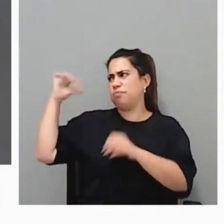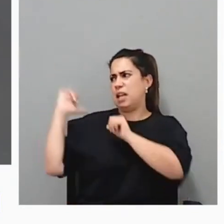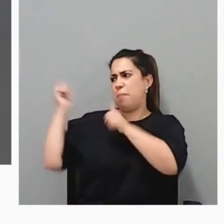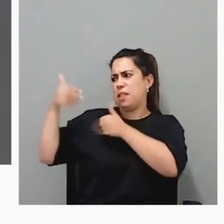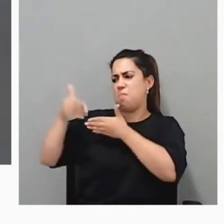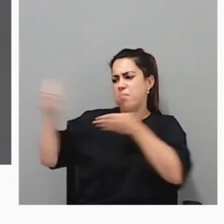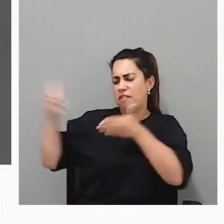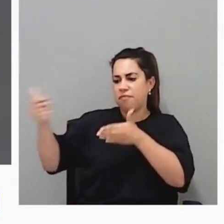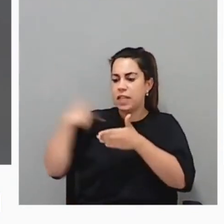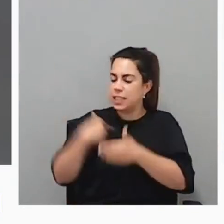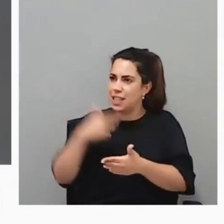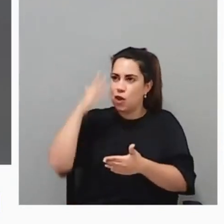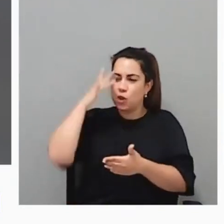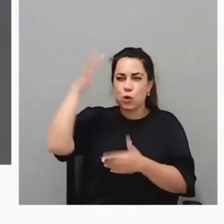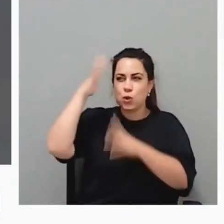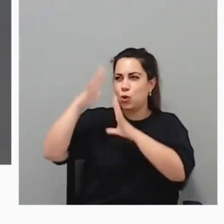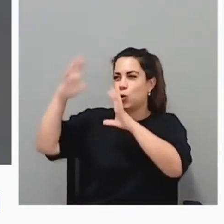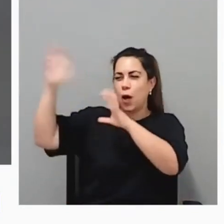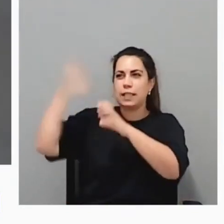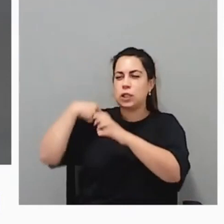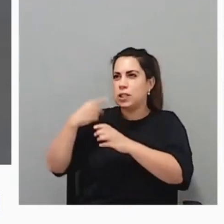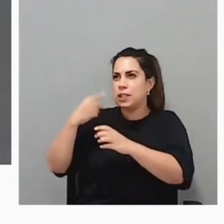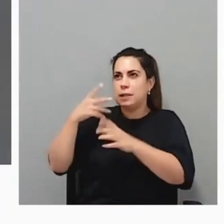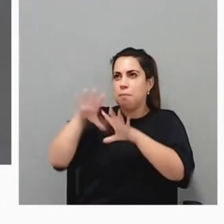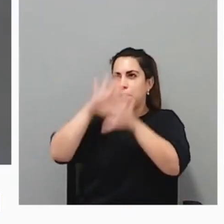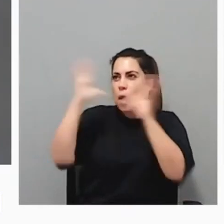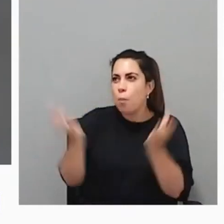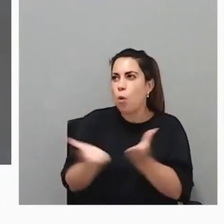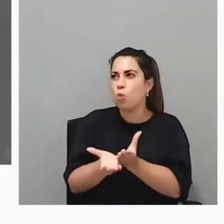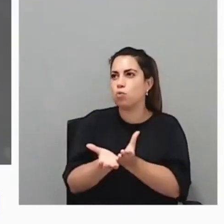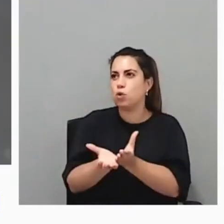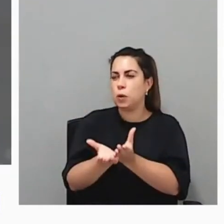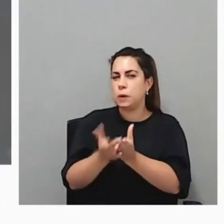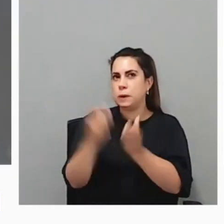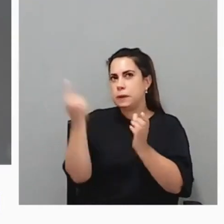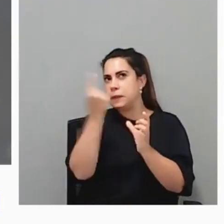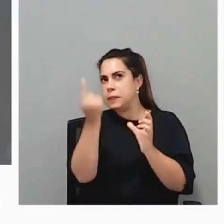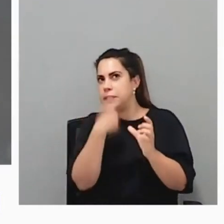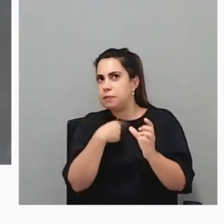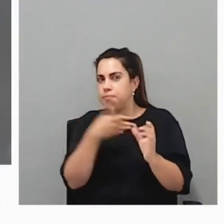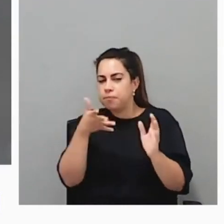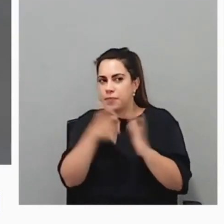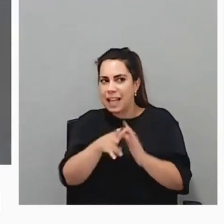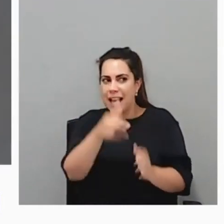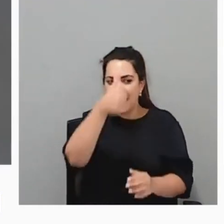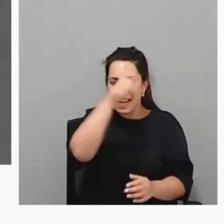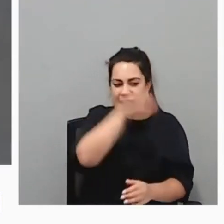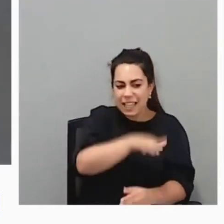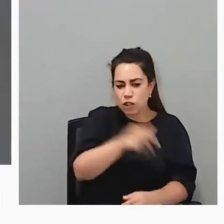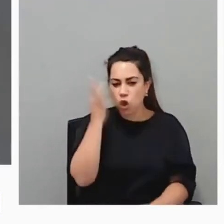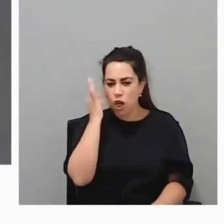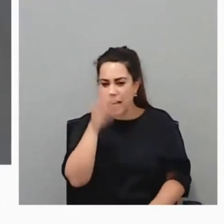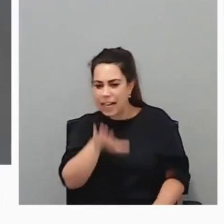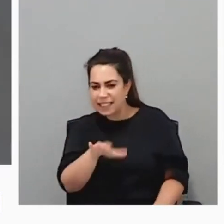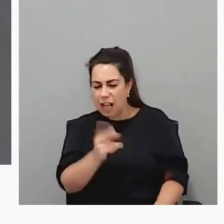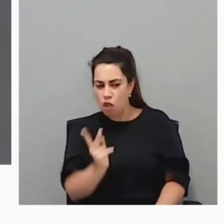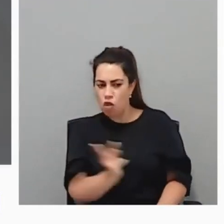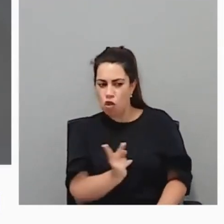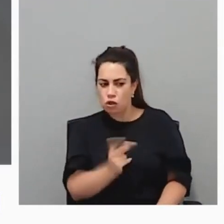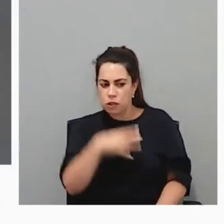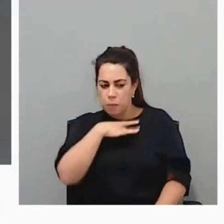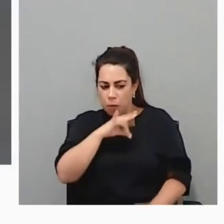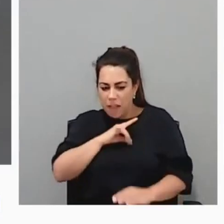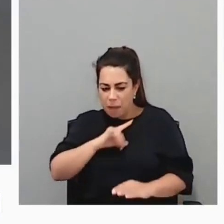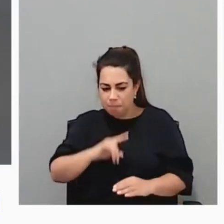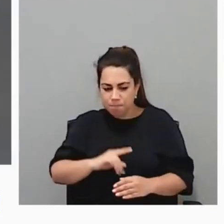es crear, diseñar ese mundo donde cada niño, donde cada niña tenga la oportunidad de desarrollar al